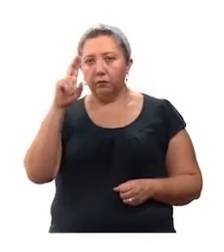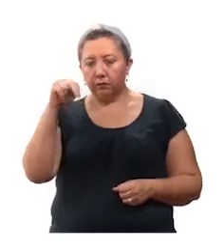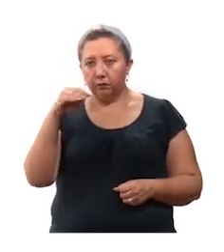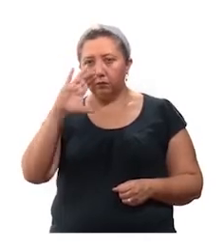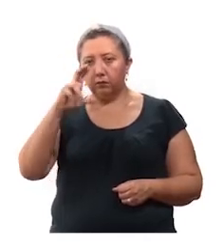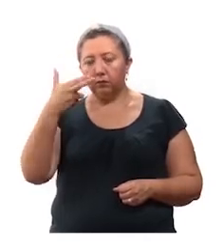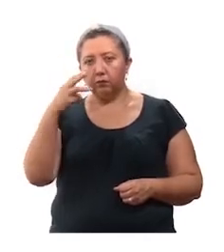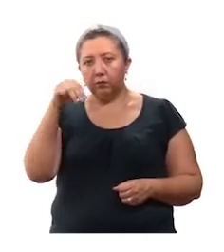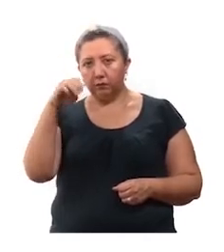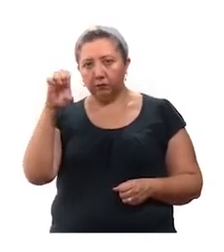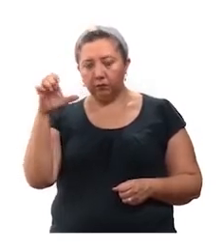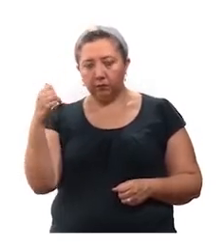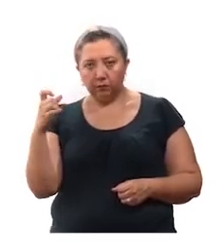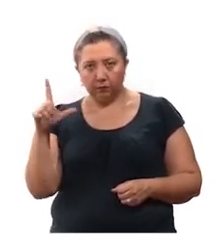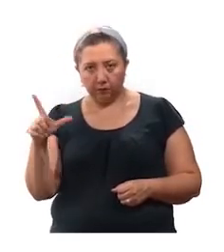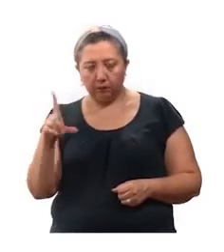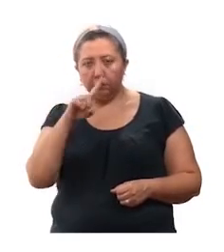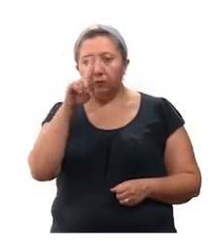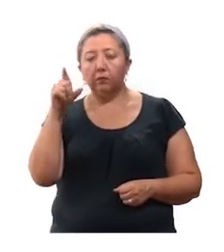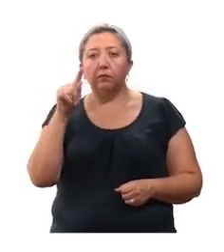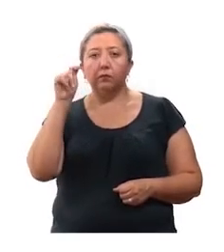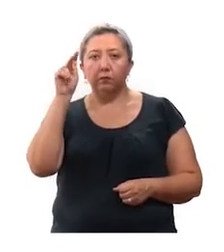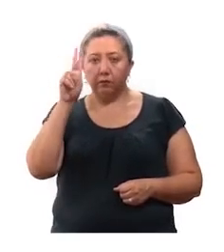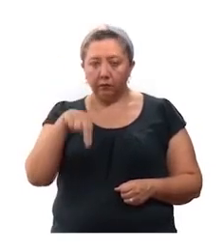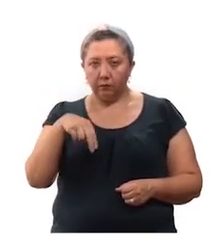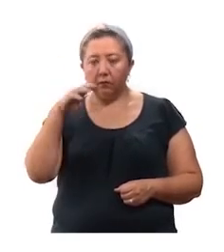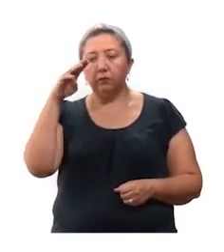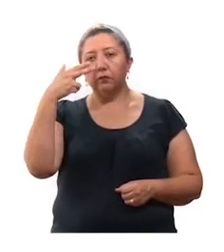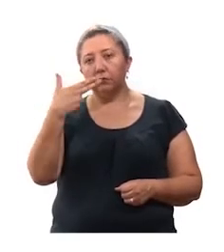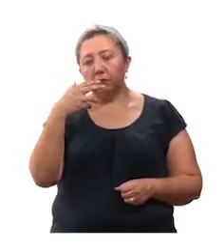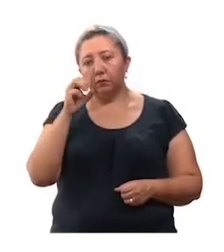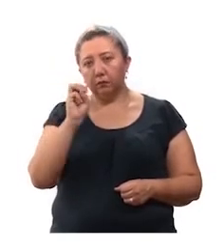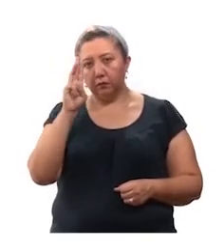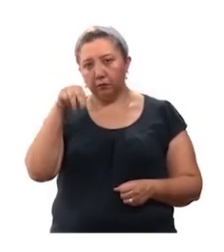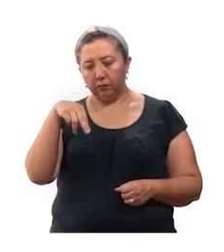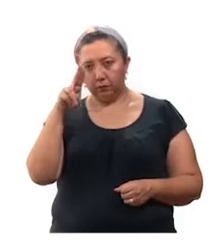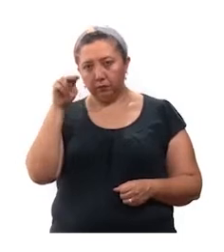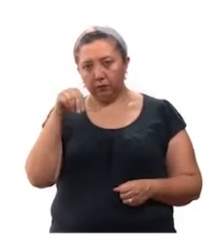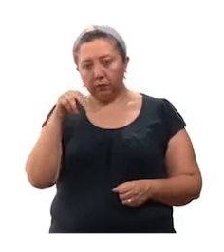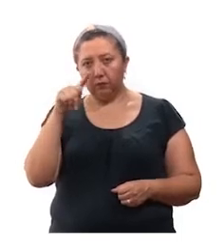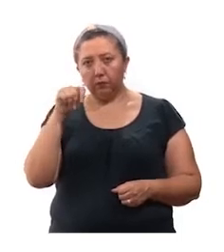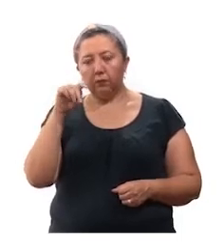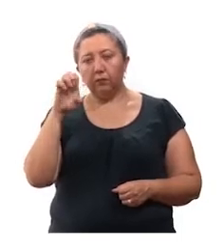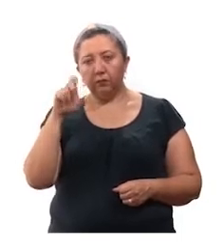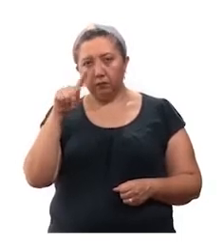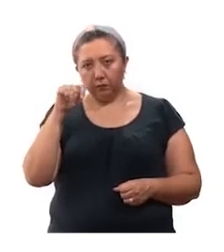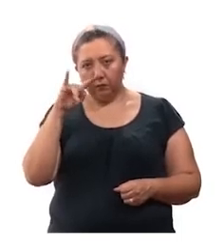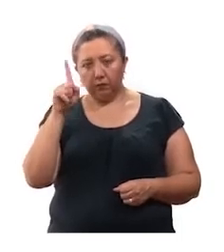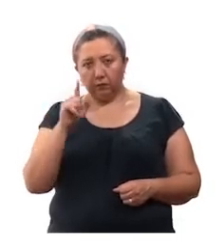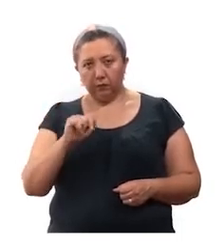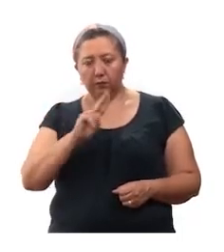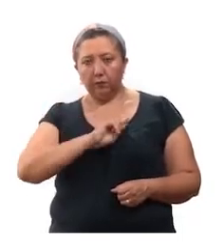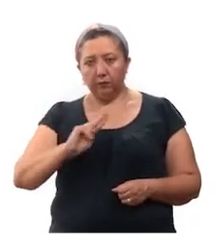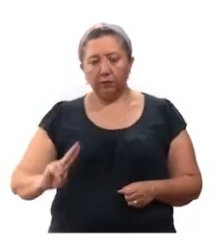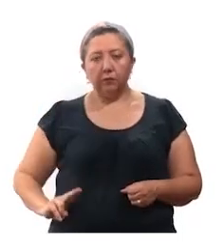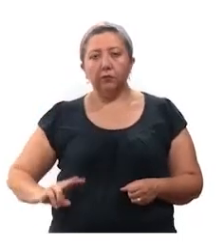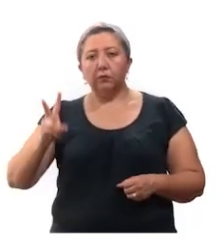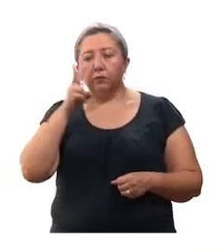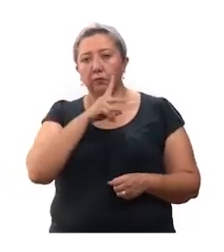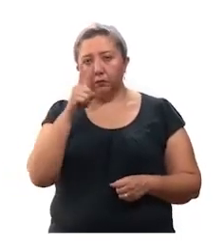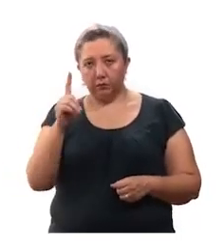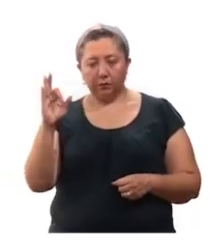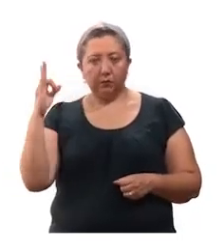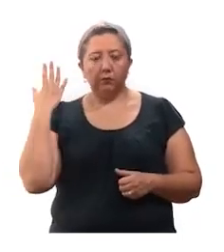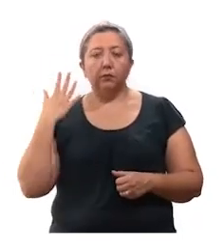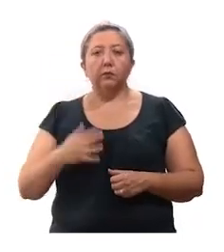Acanqué, Chumayel, Tzan, Tzitzantún, Jomún, Samajil, Tetis, Humán y Valladolid, y